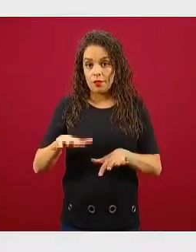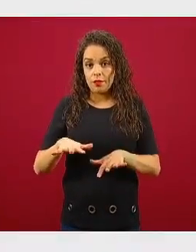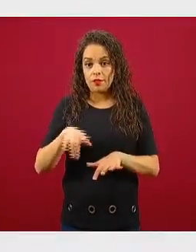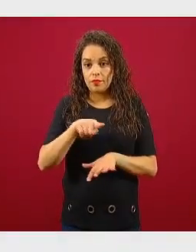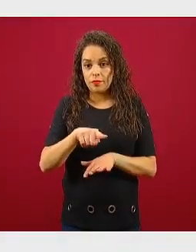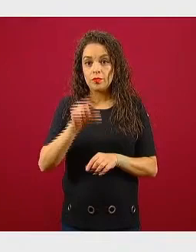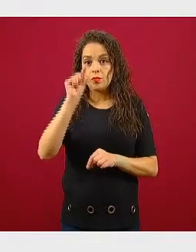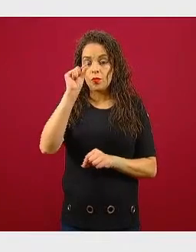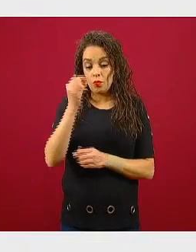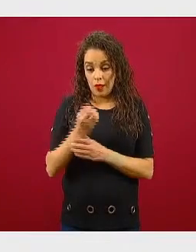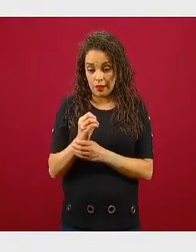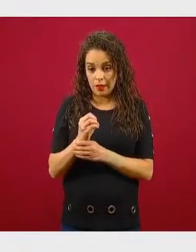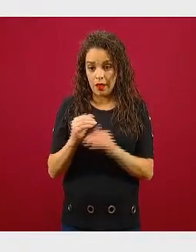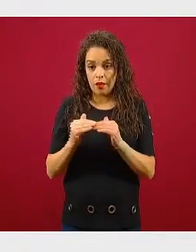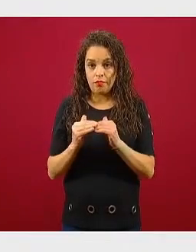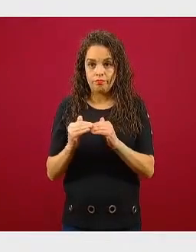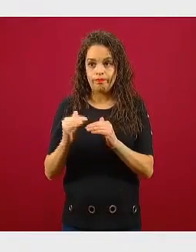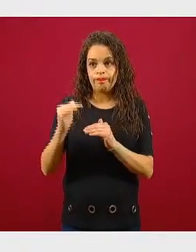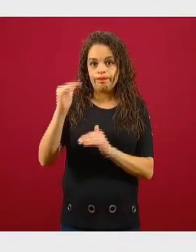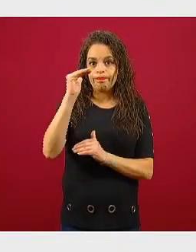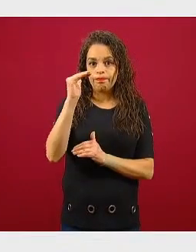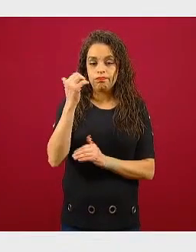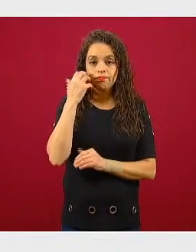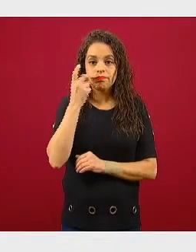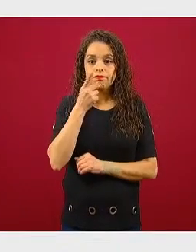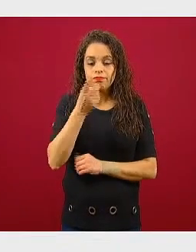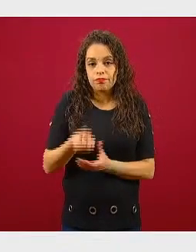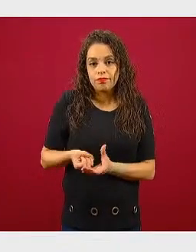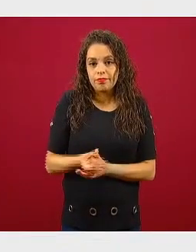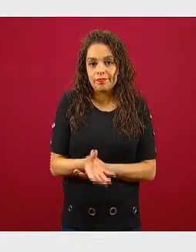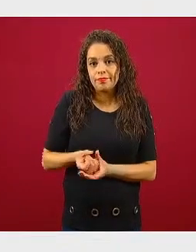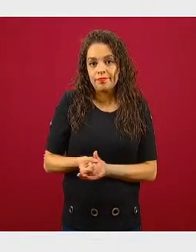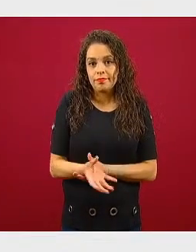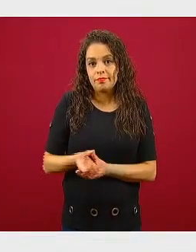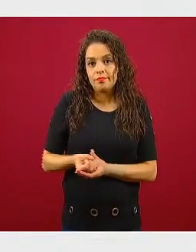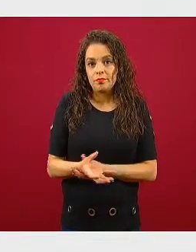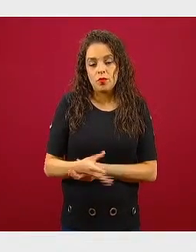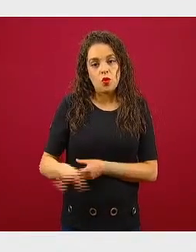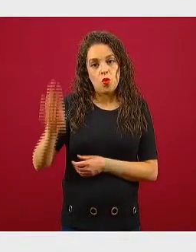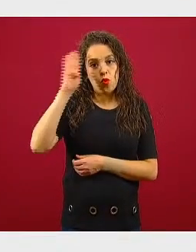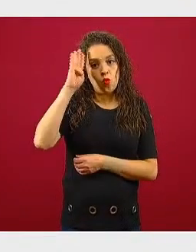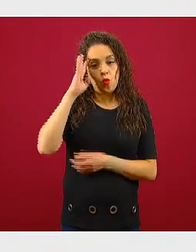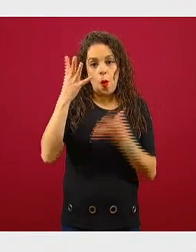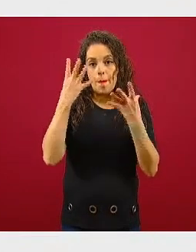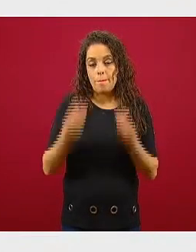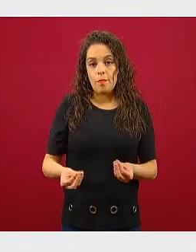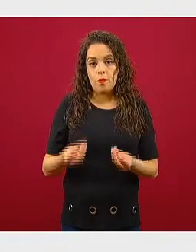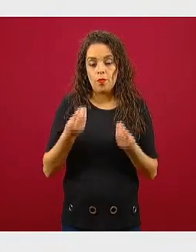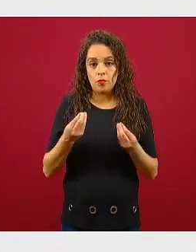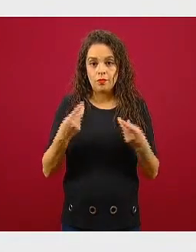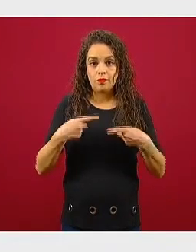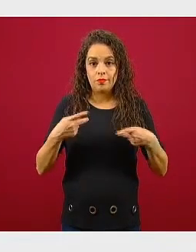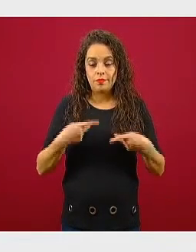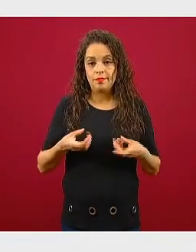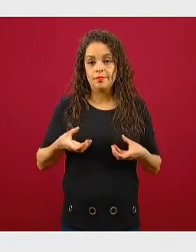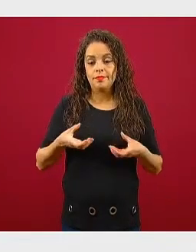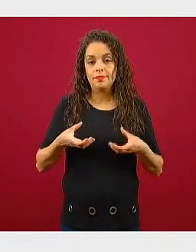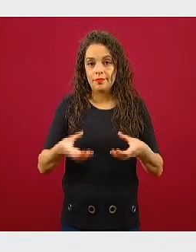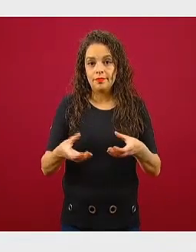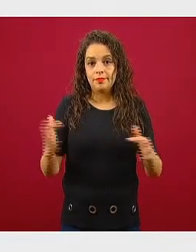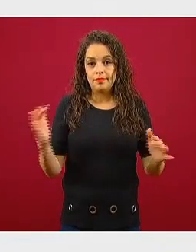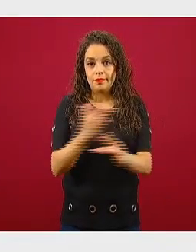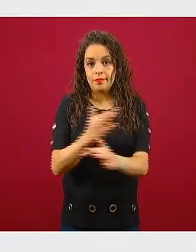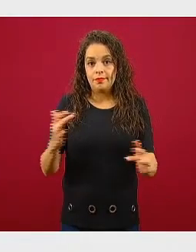la barra del 0, o sea, eso quiere decir que están saliendo de forma excesiva de sus casas. La siguiente, por favor. Ciudad